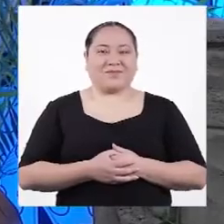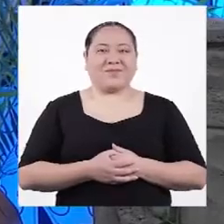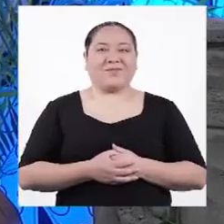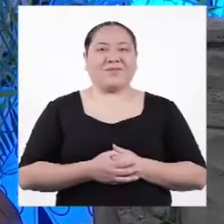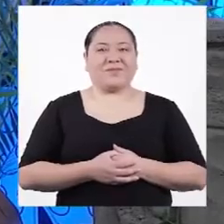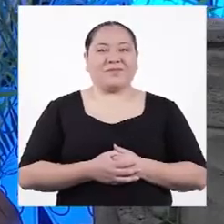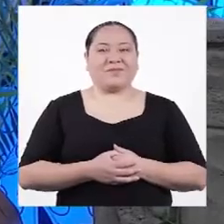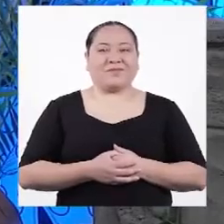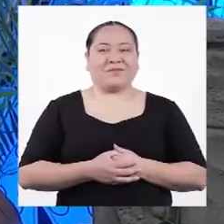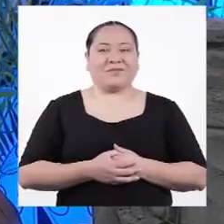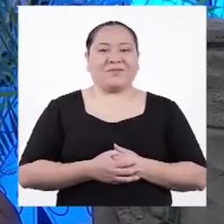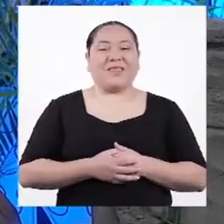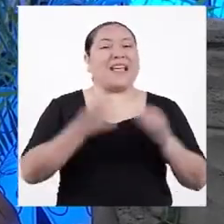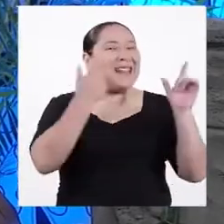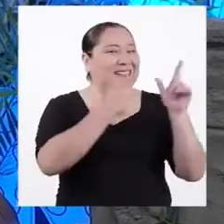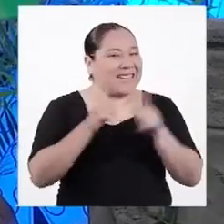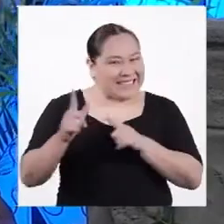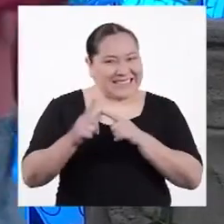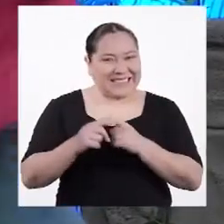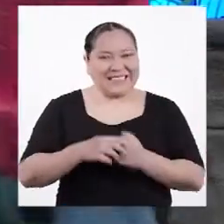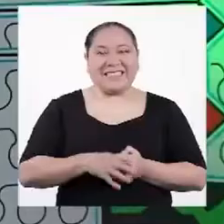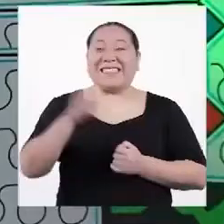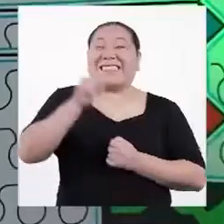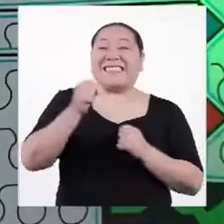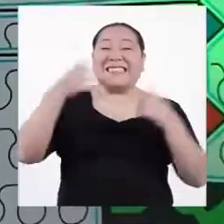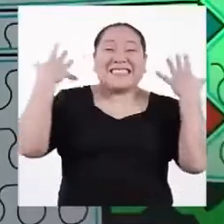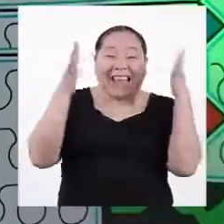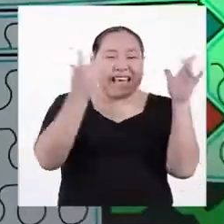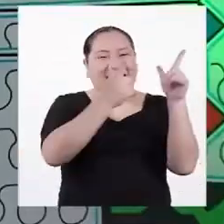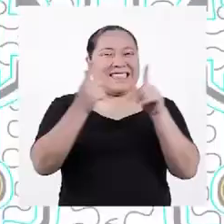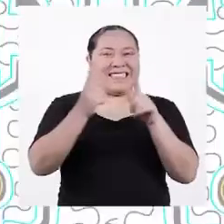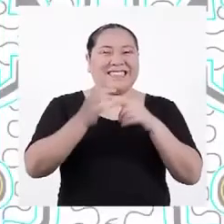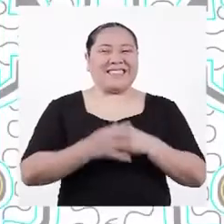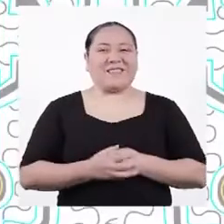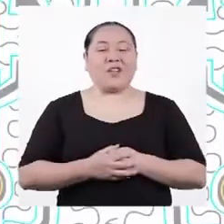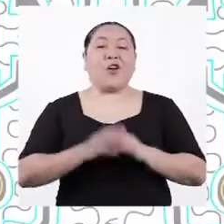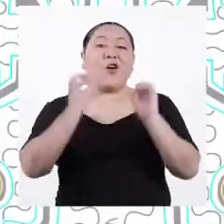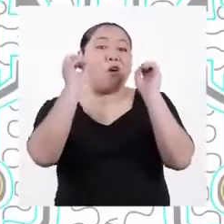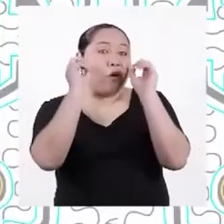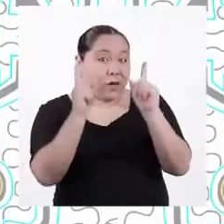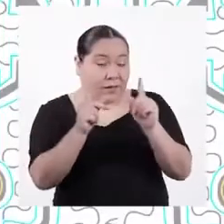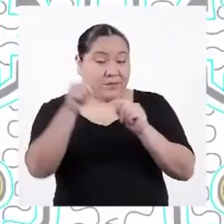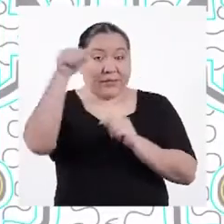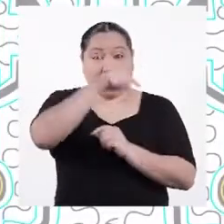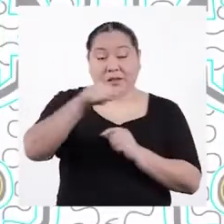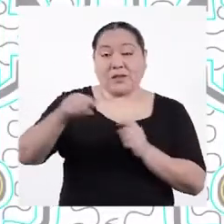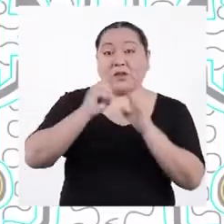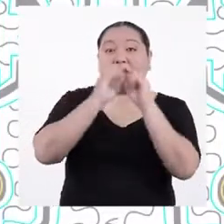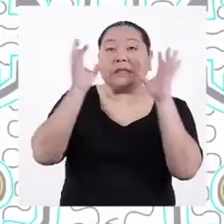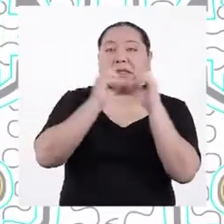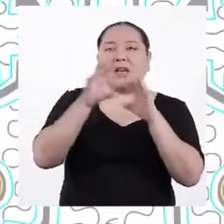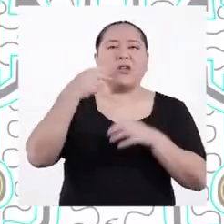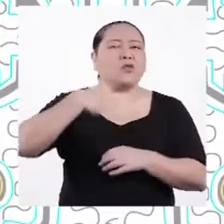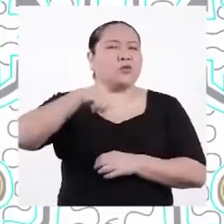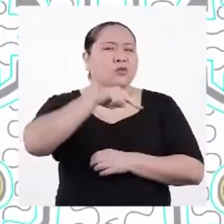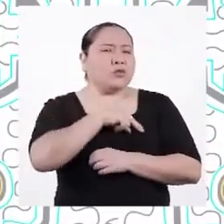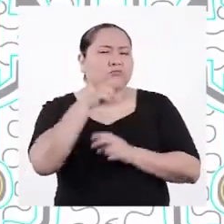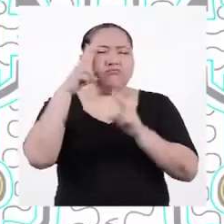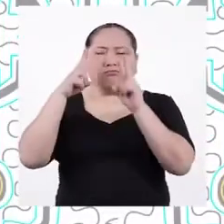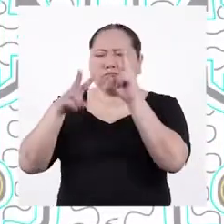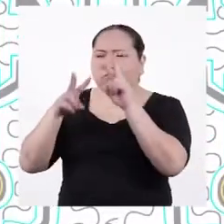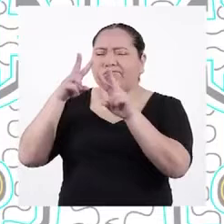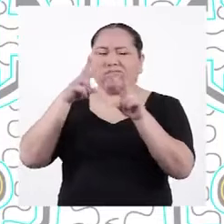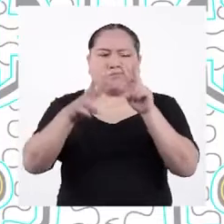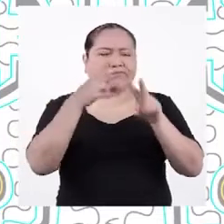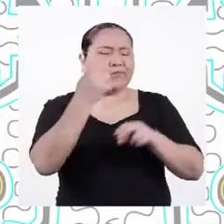¡Listo! ¡Sí! ¡Lo hicimos! Bueno, Estos días hemos estado viendo las